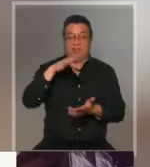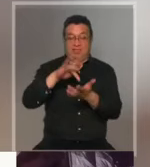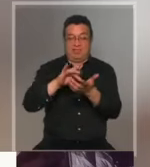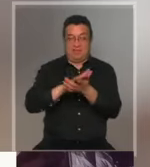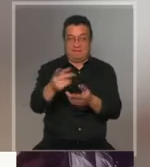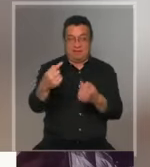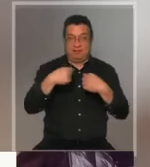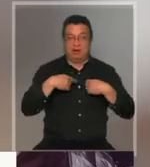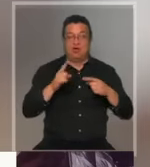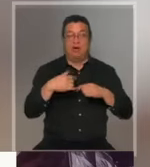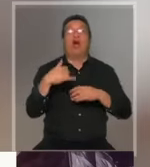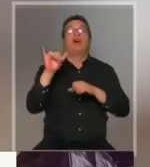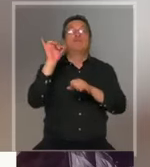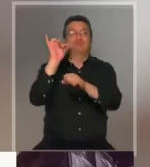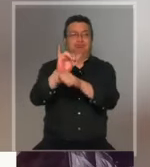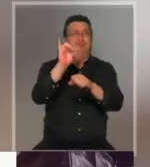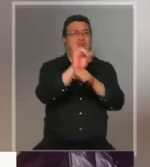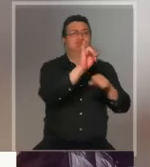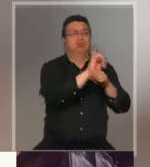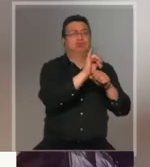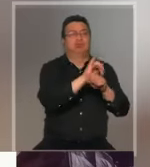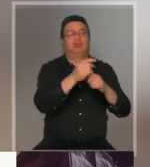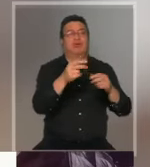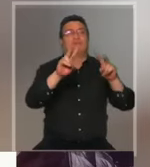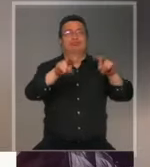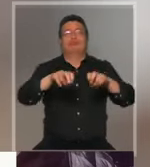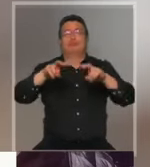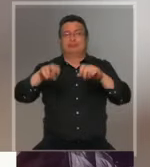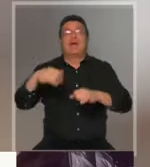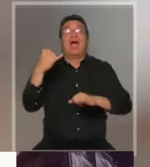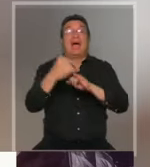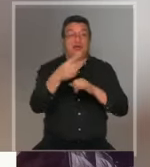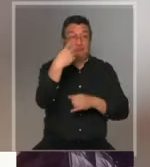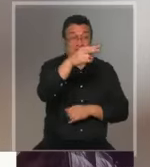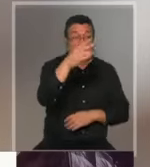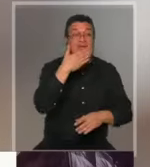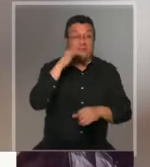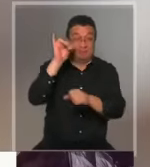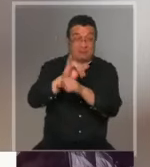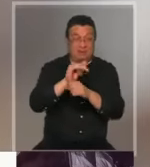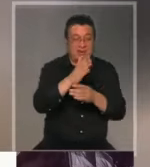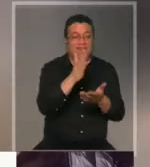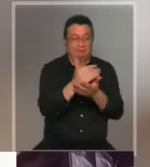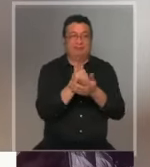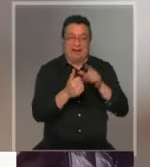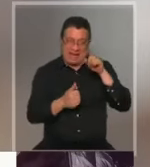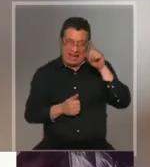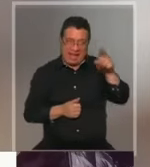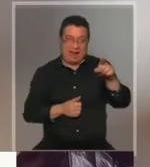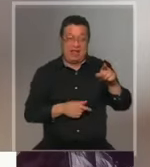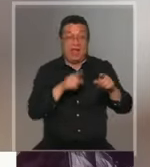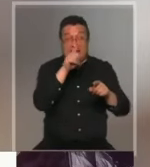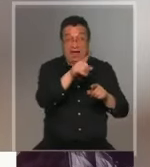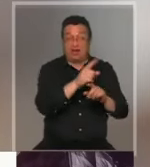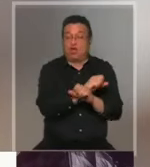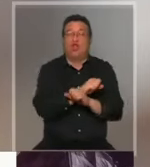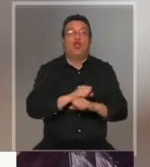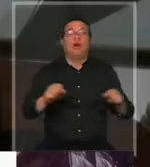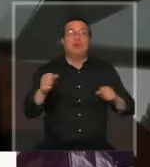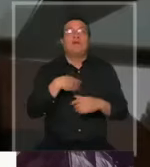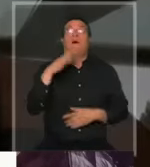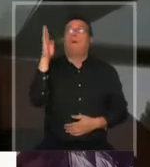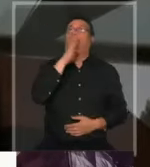sino que ha estafado y sacado a propios amigos de él. Esto estaba más que planeado por parte de él. Personas como él no pueden salirse con la